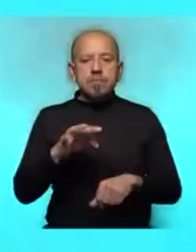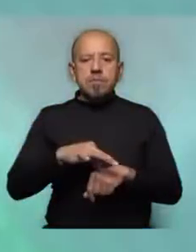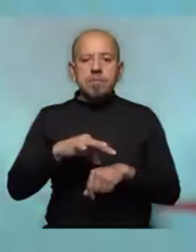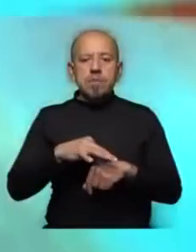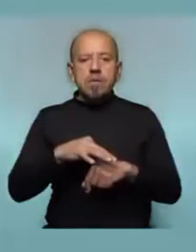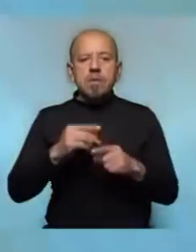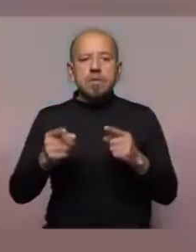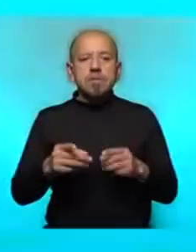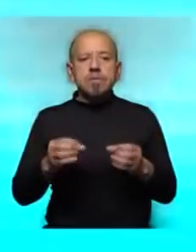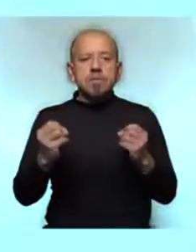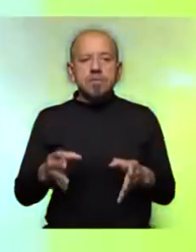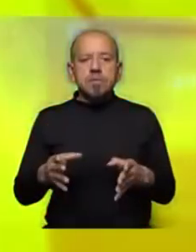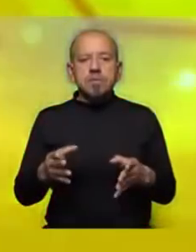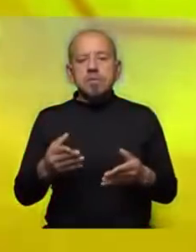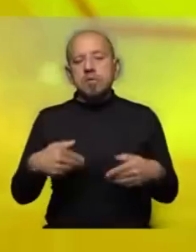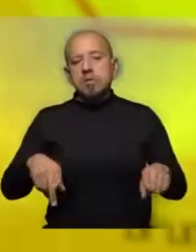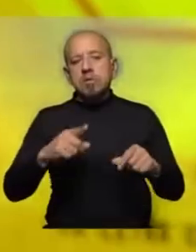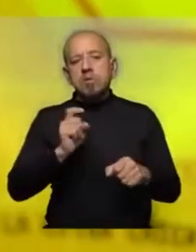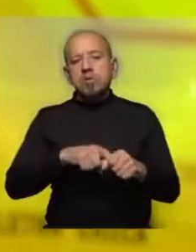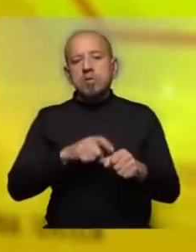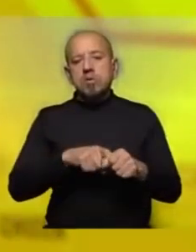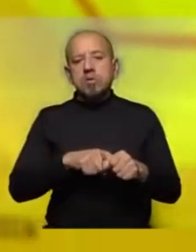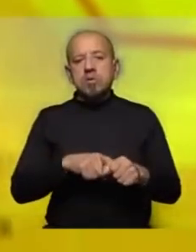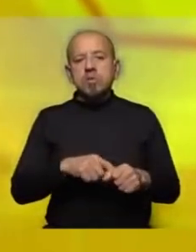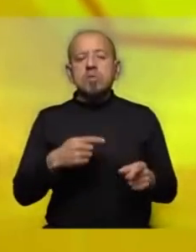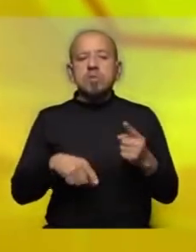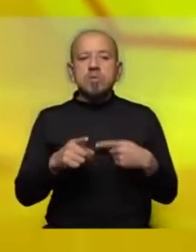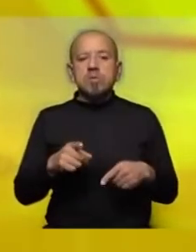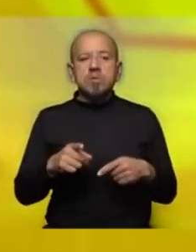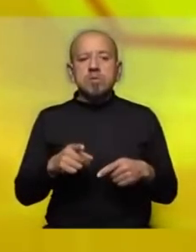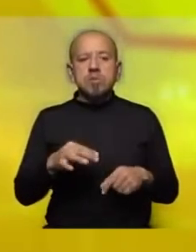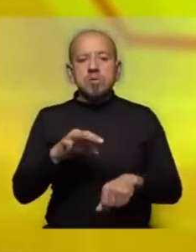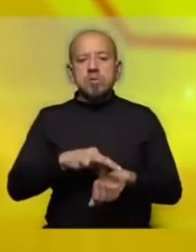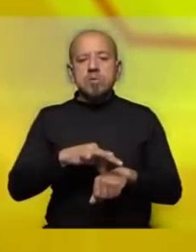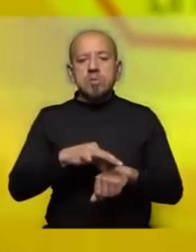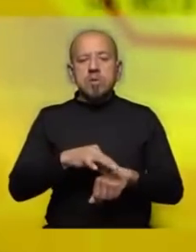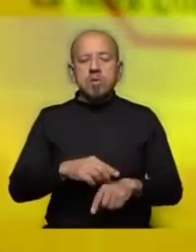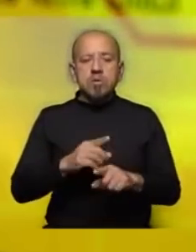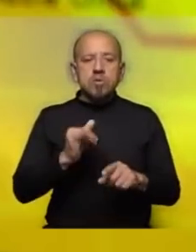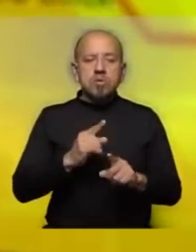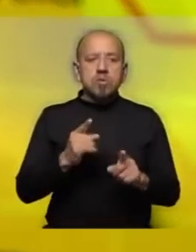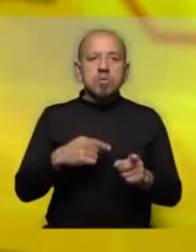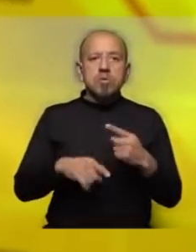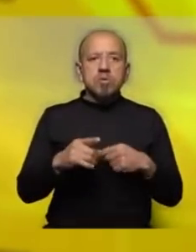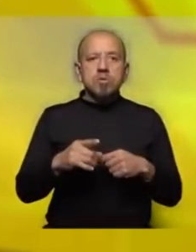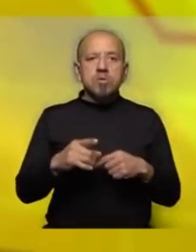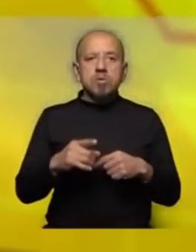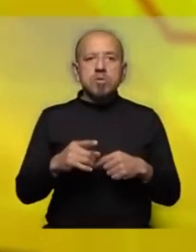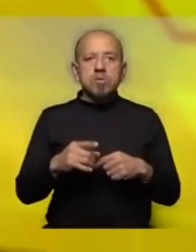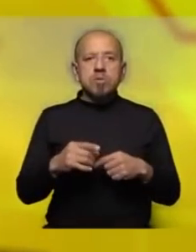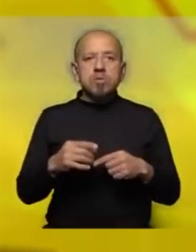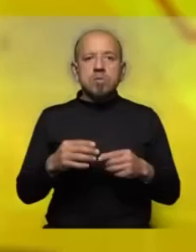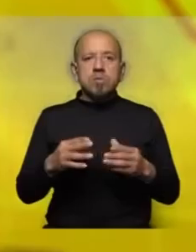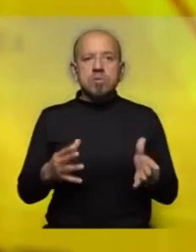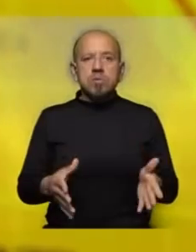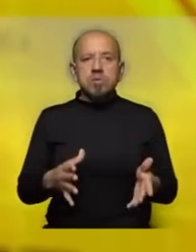otro carril porque fue tratado con los sindicatos Obviamente que corresponde pero en la parte de médicas y médicos este